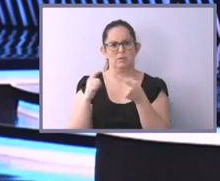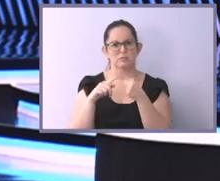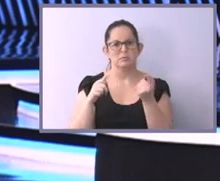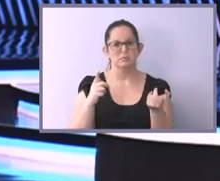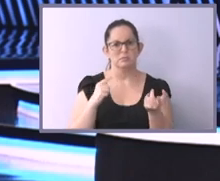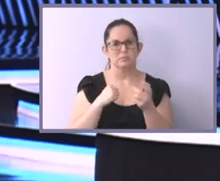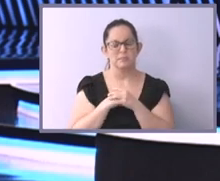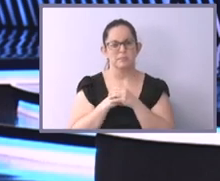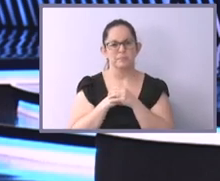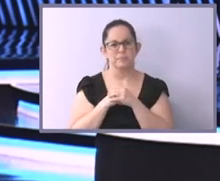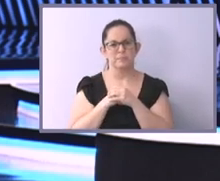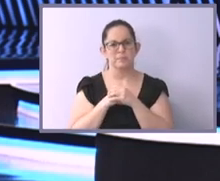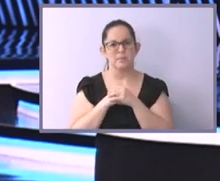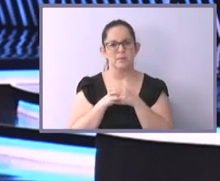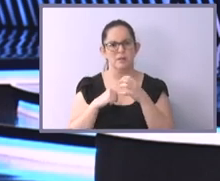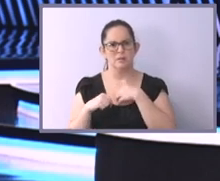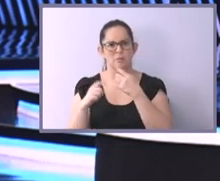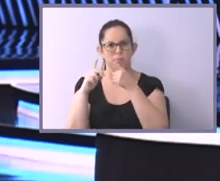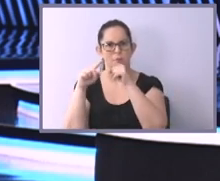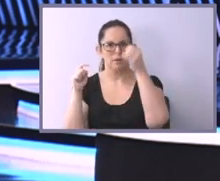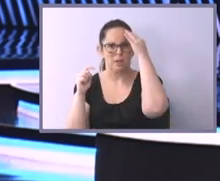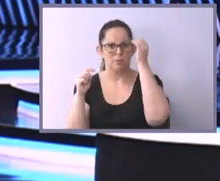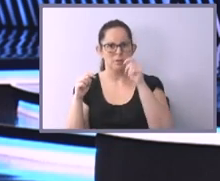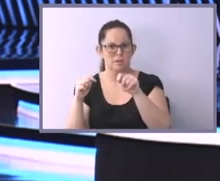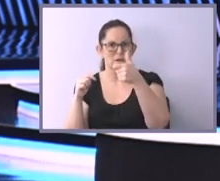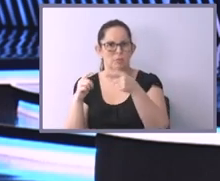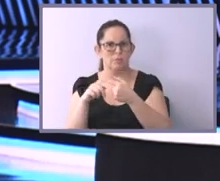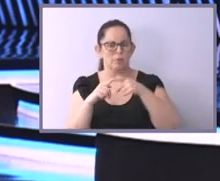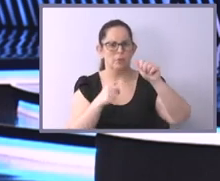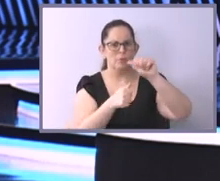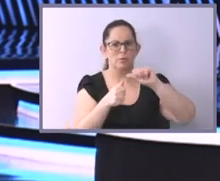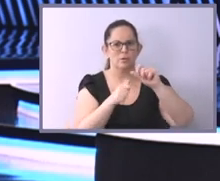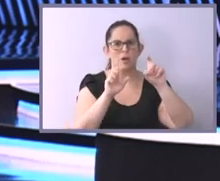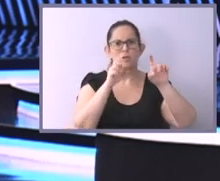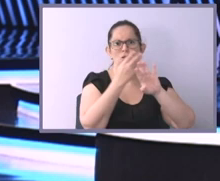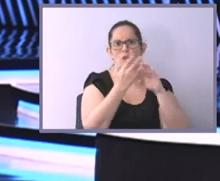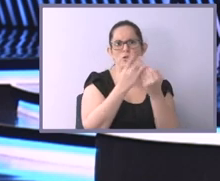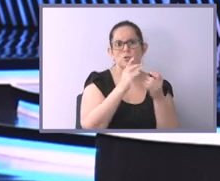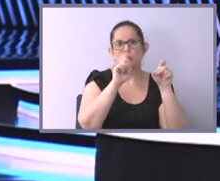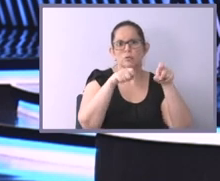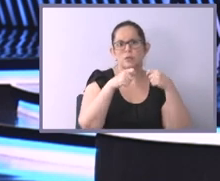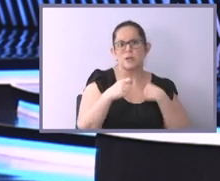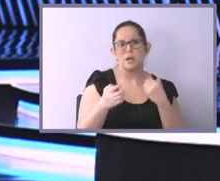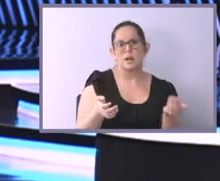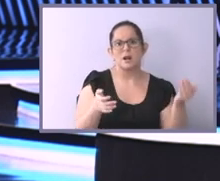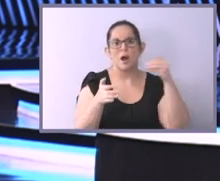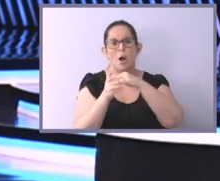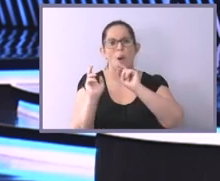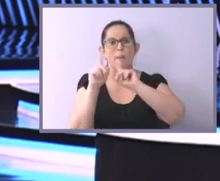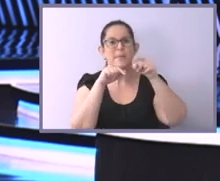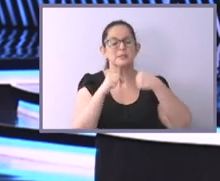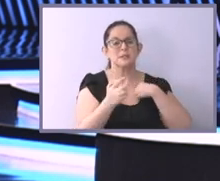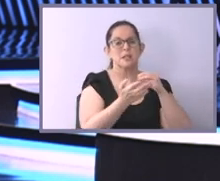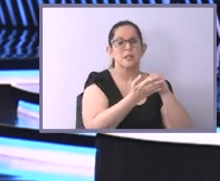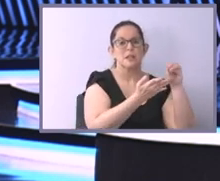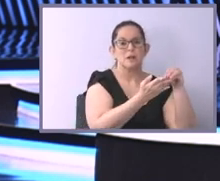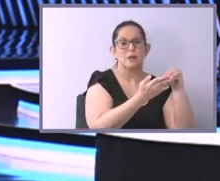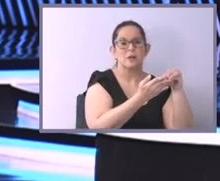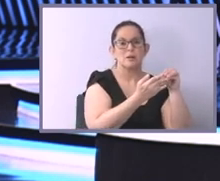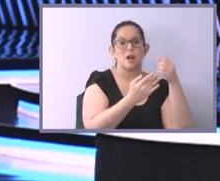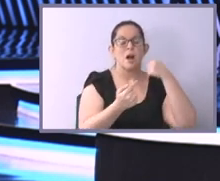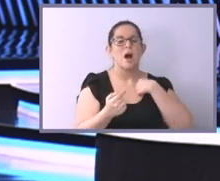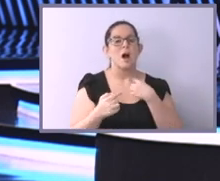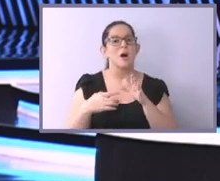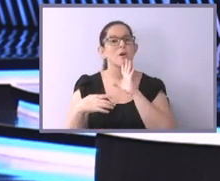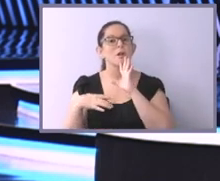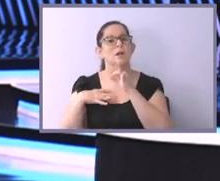y tú lo sabes. Yo dije: ¿por qué no les dieron un poco para que todas pudieran entrar? Y él dijo: vayan y compren. Y ahora, en esta perspectiva que me hablaba